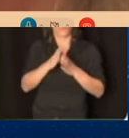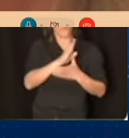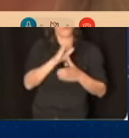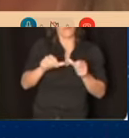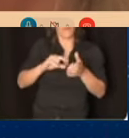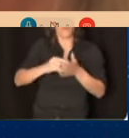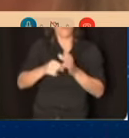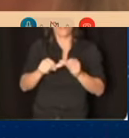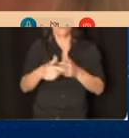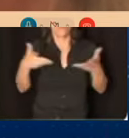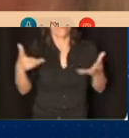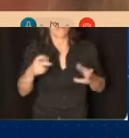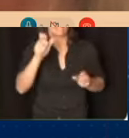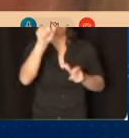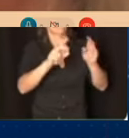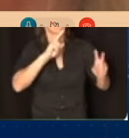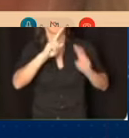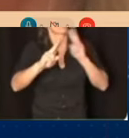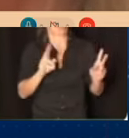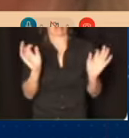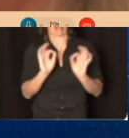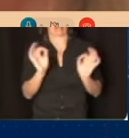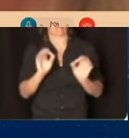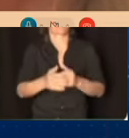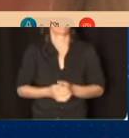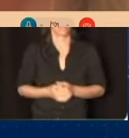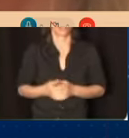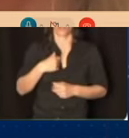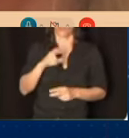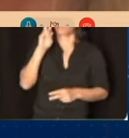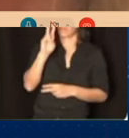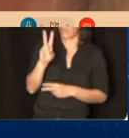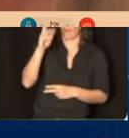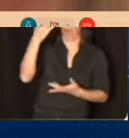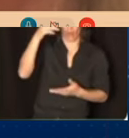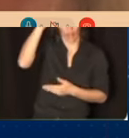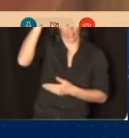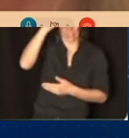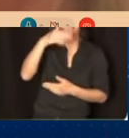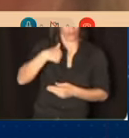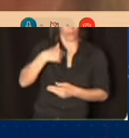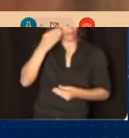un placer tenerla aquí en este programa especial Elecciones Catalanas 2024. Muchas gracias, buenas noches.